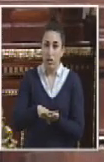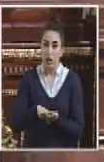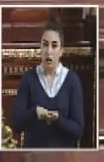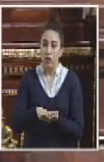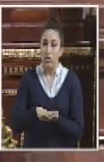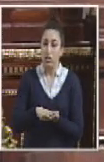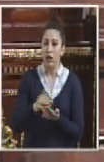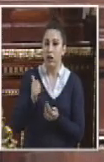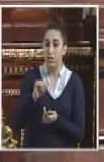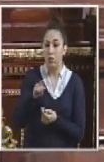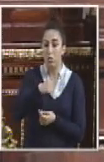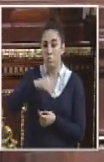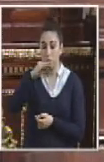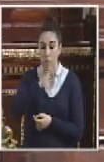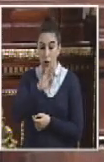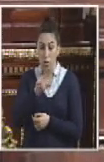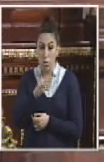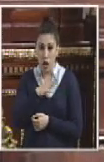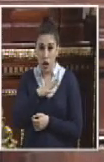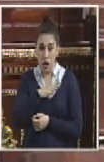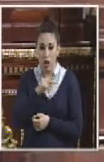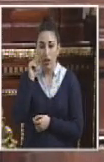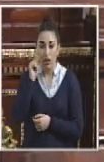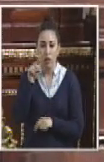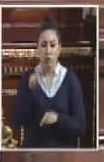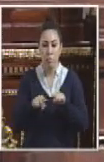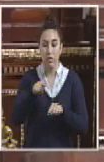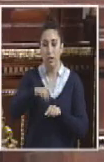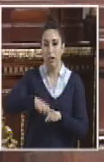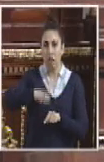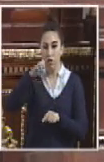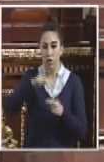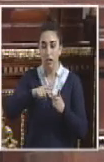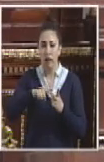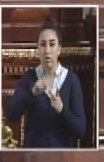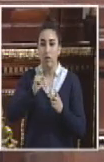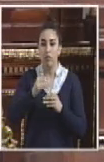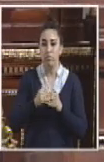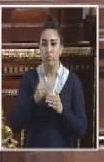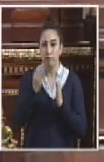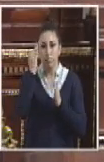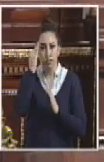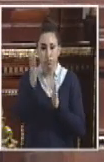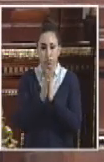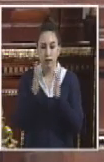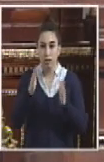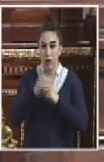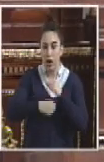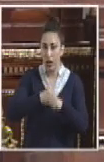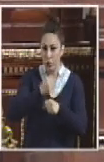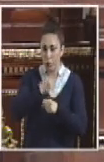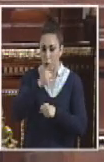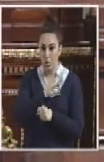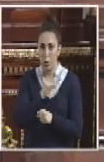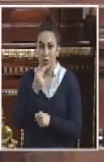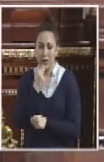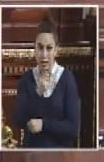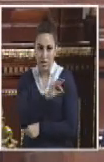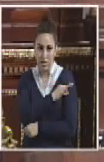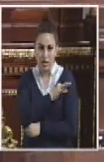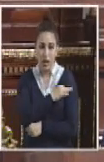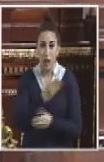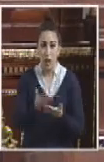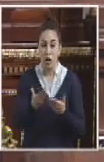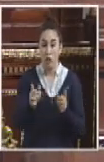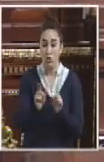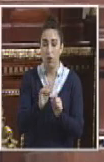que considere su aplicación por edad, sexo, riesgo y estación del año. Hoy solamente se tiene establecida en la